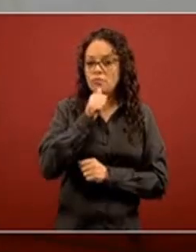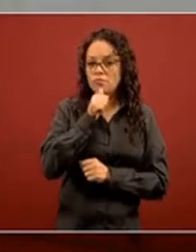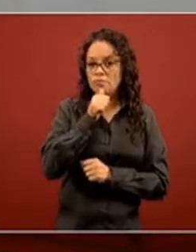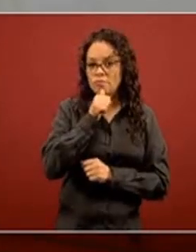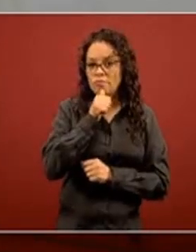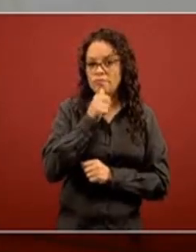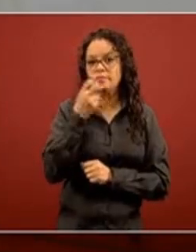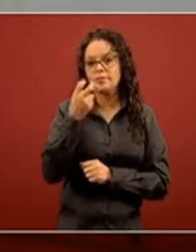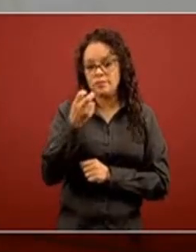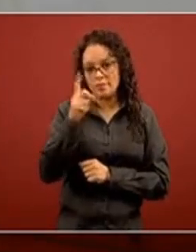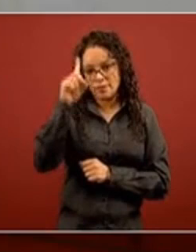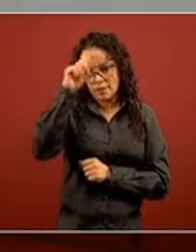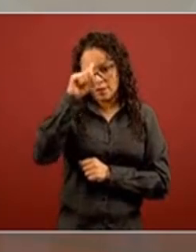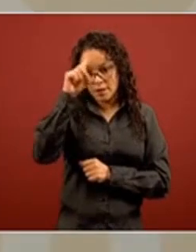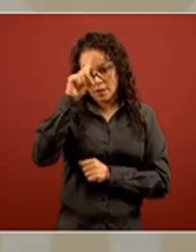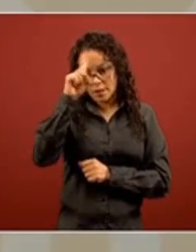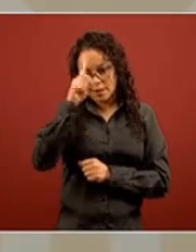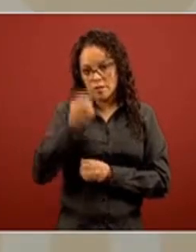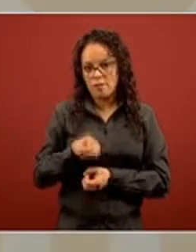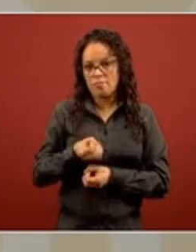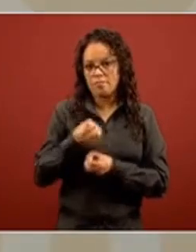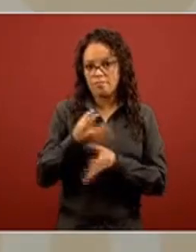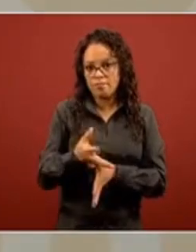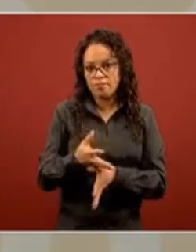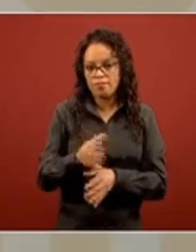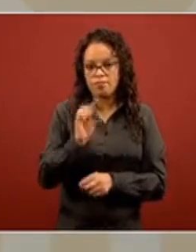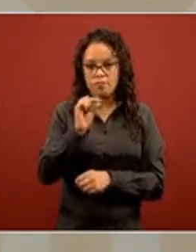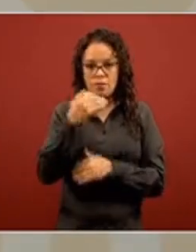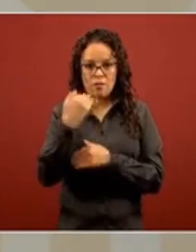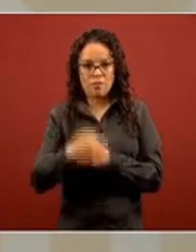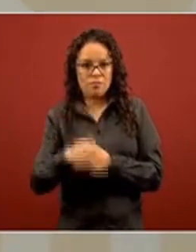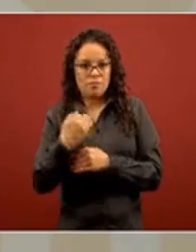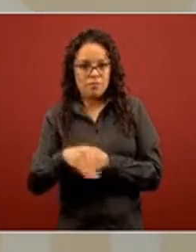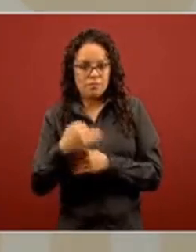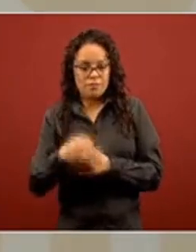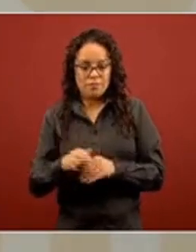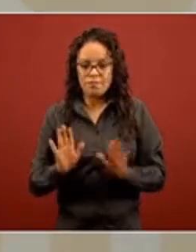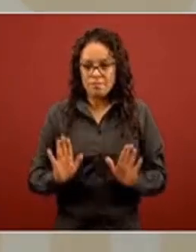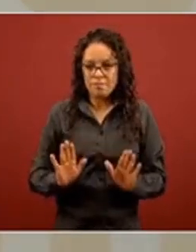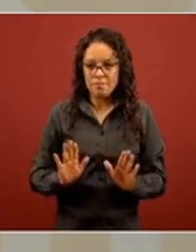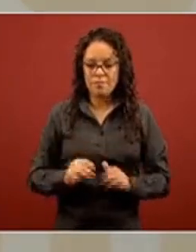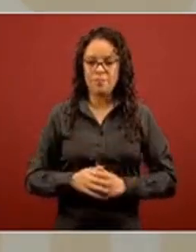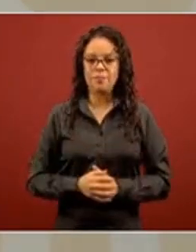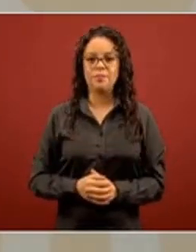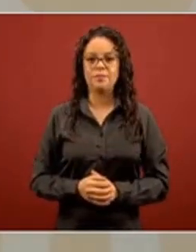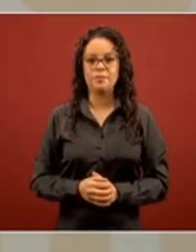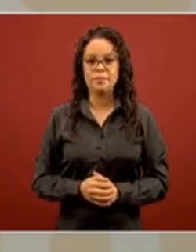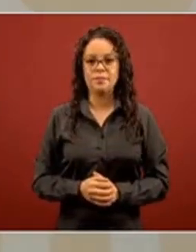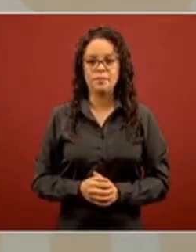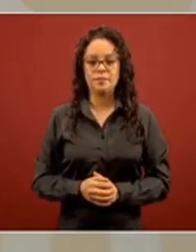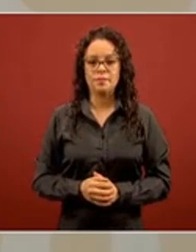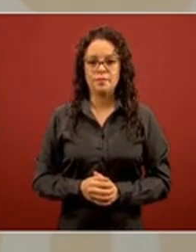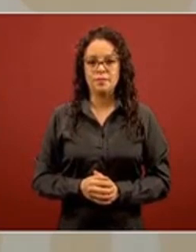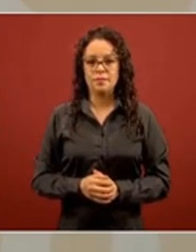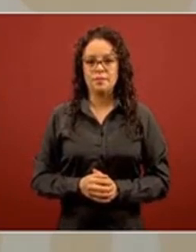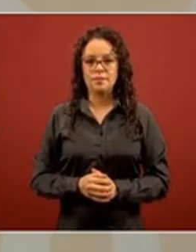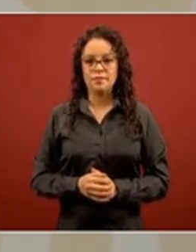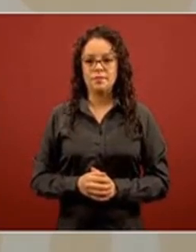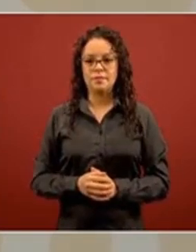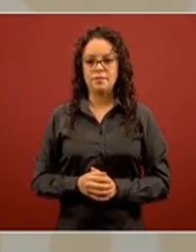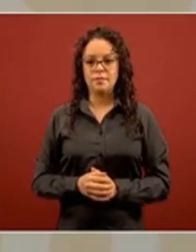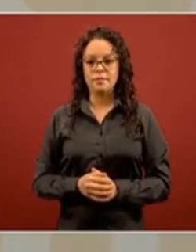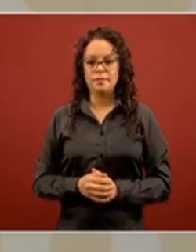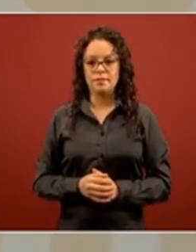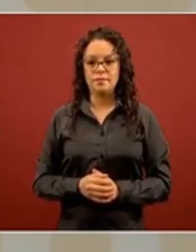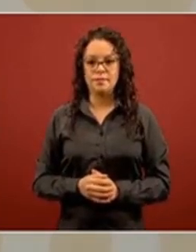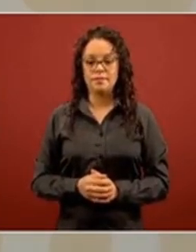hay recomendaciones relativas, así se llama técnicamente, recomendaciones relativas. Este es el caso